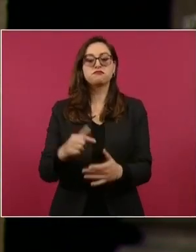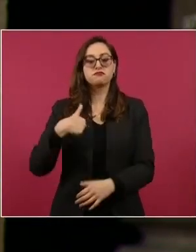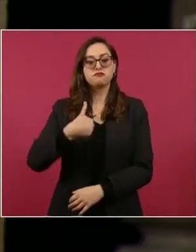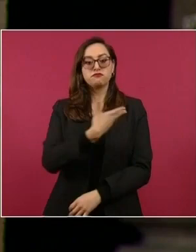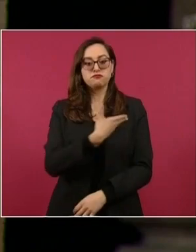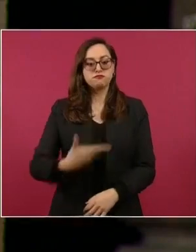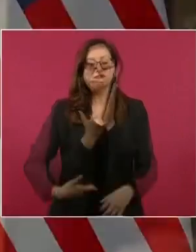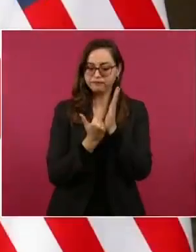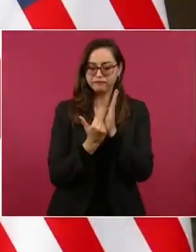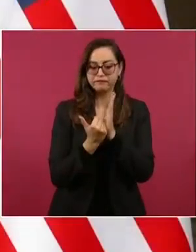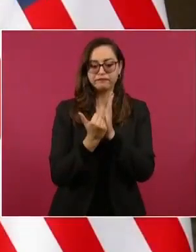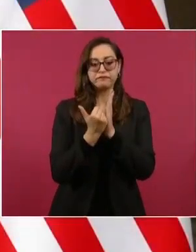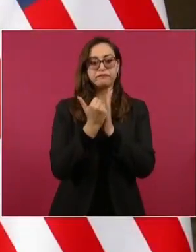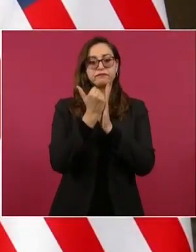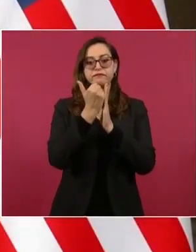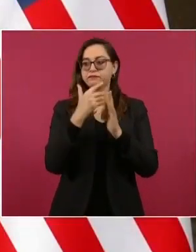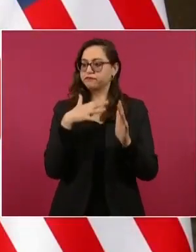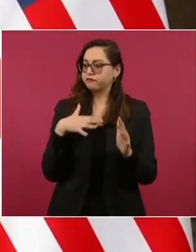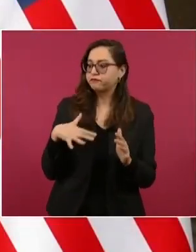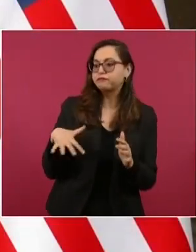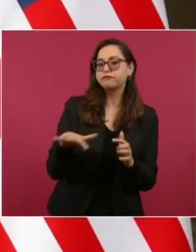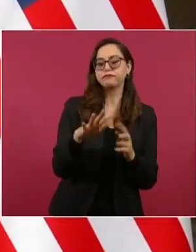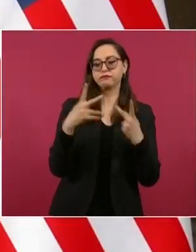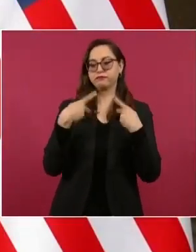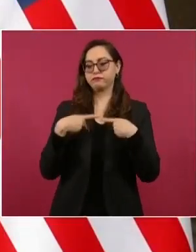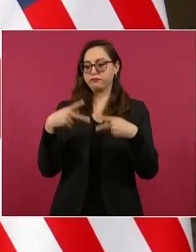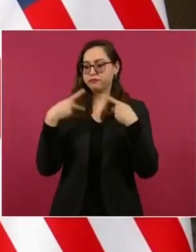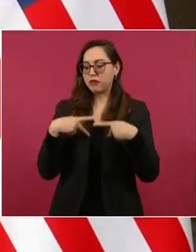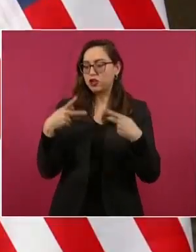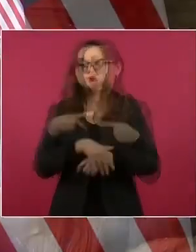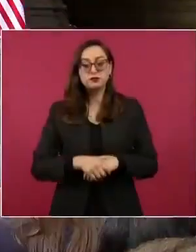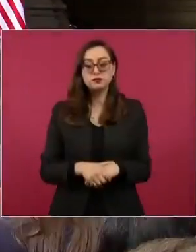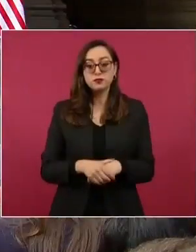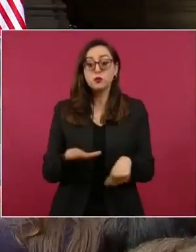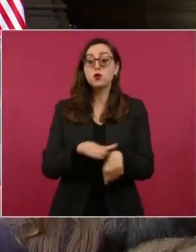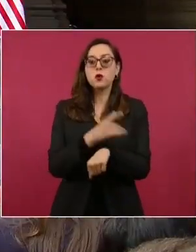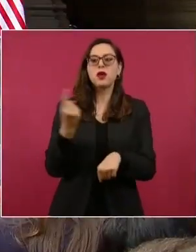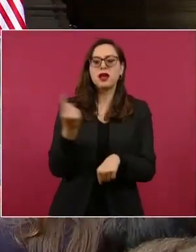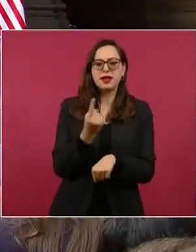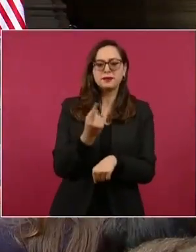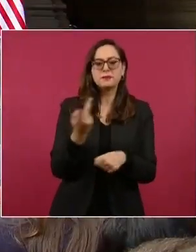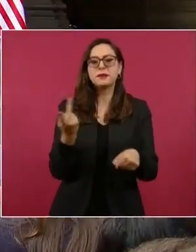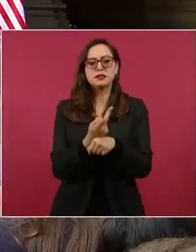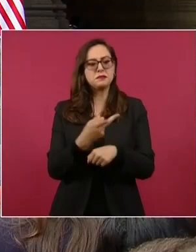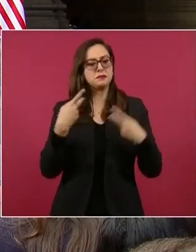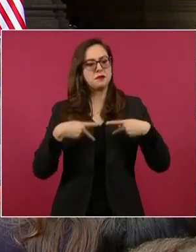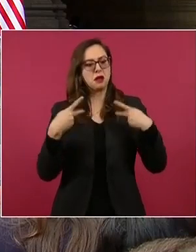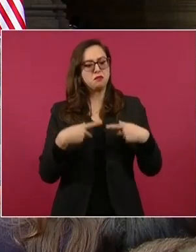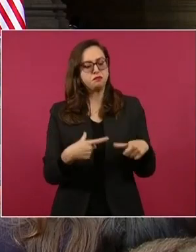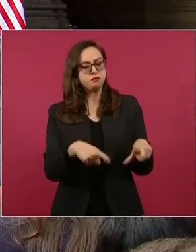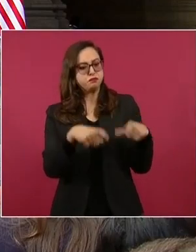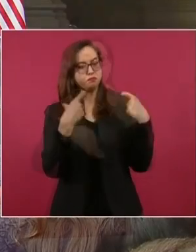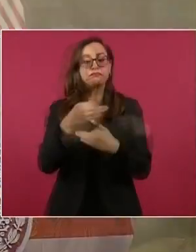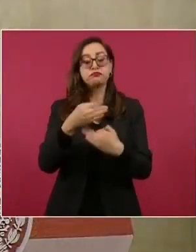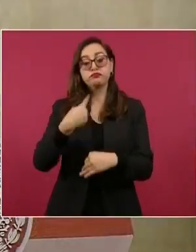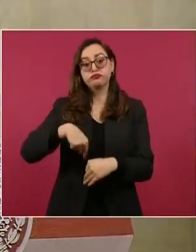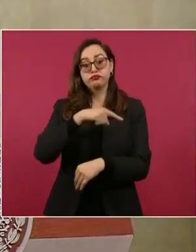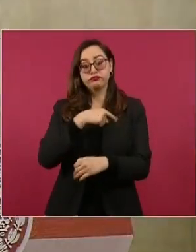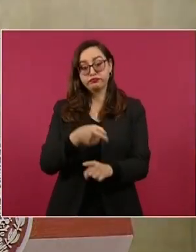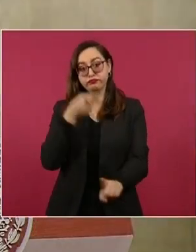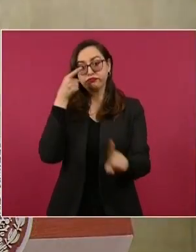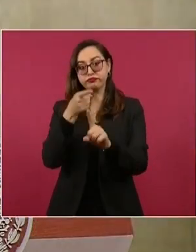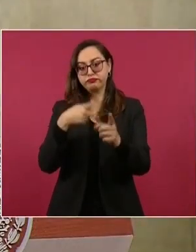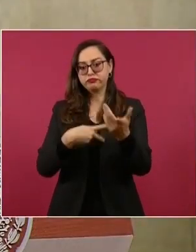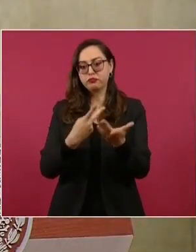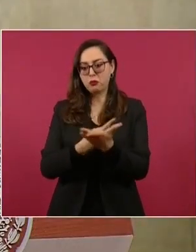los 30 mil migrantes que cada mes serán enviados de regreso desde Estados Unidos, es decir, un total de 360